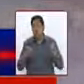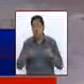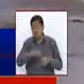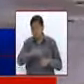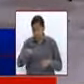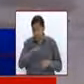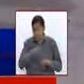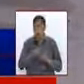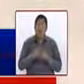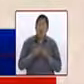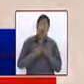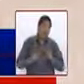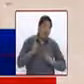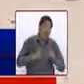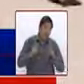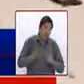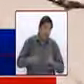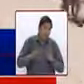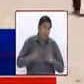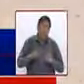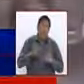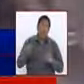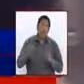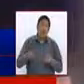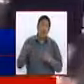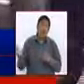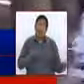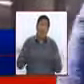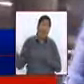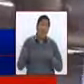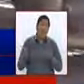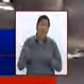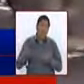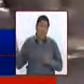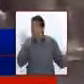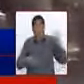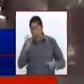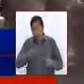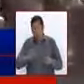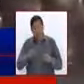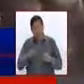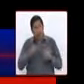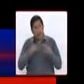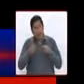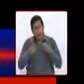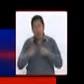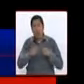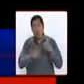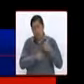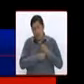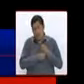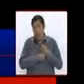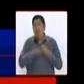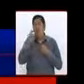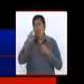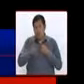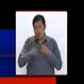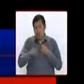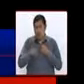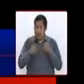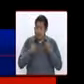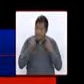lugar y cómo algunos pobladores y contrabandistas resisten con violencia al control militar. Y es ahí